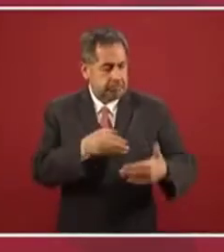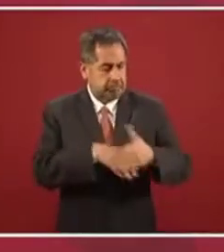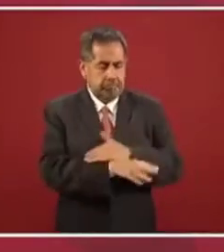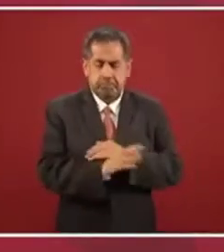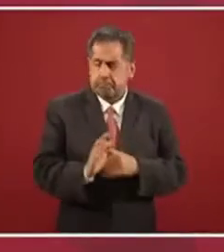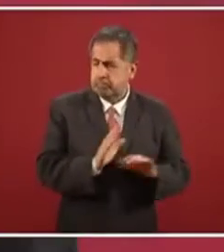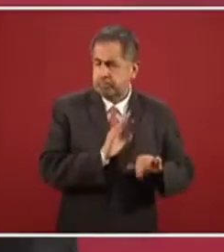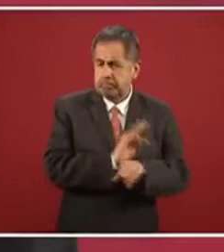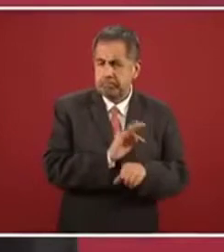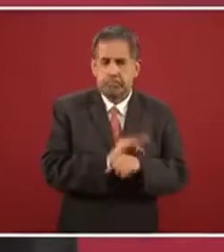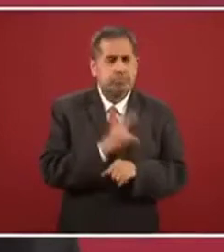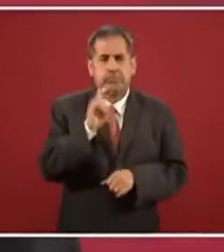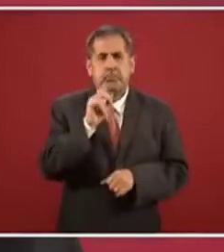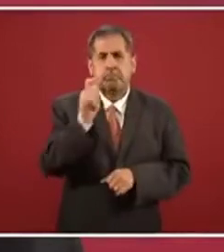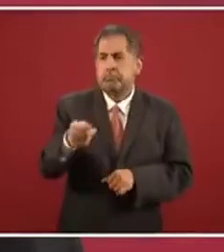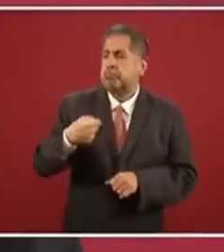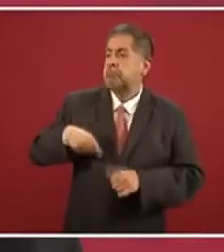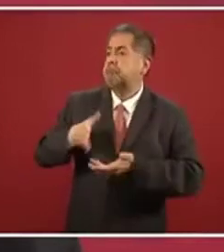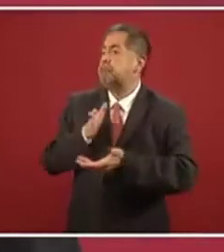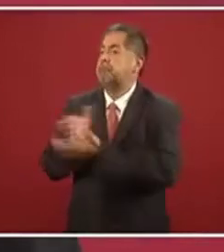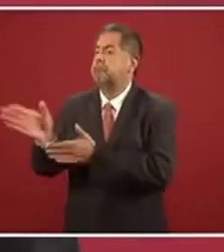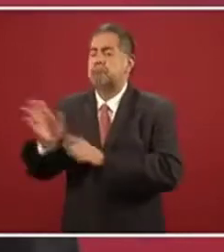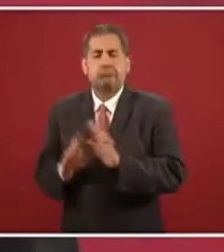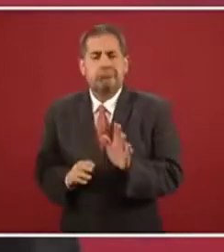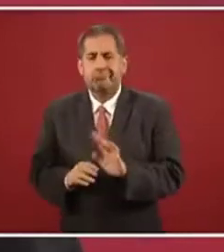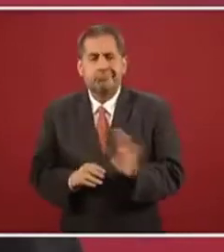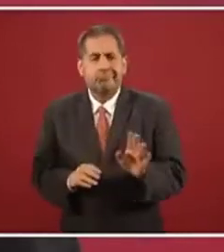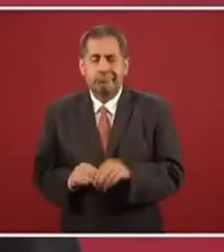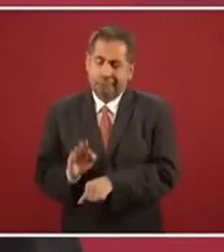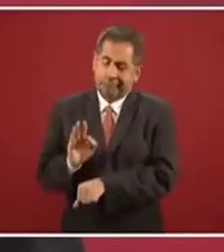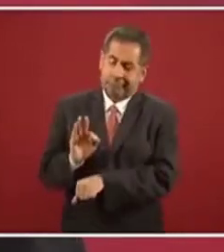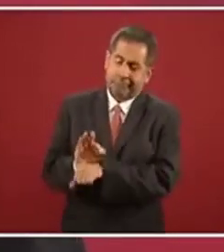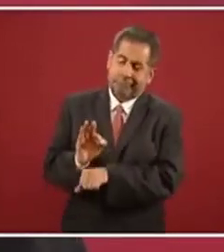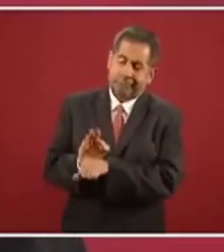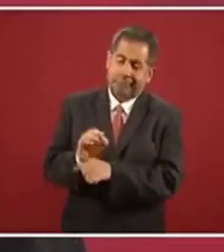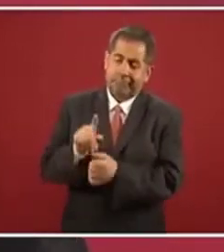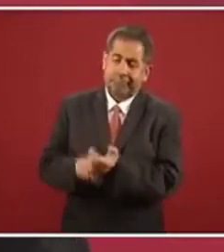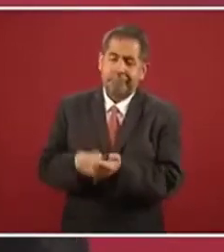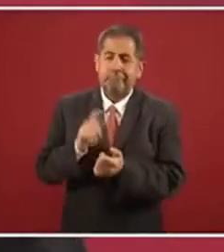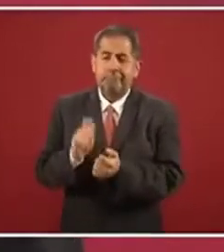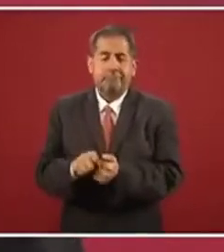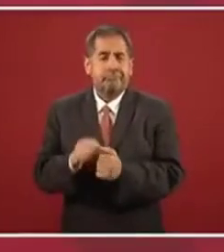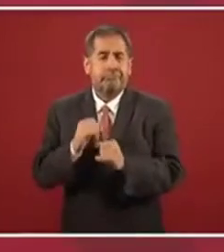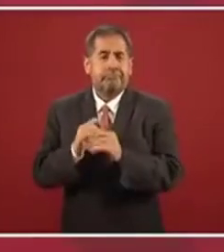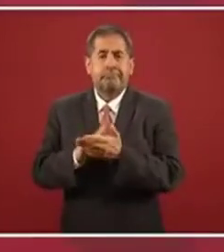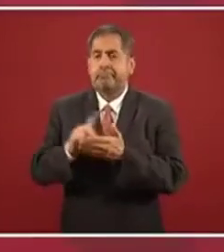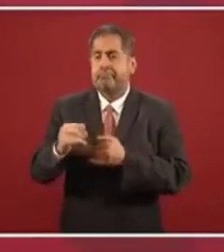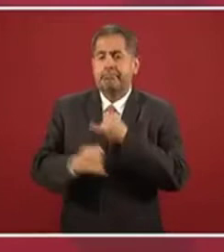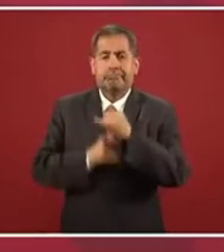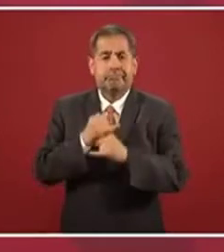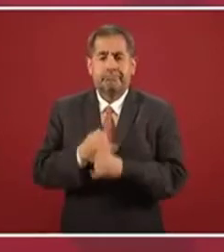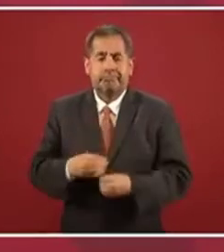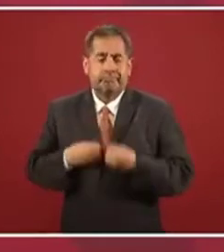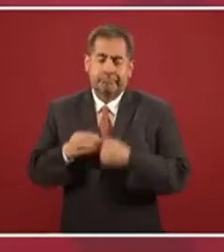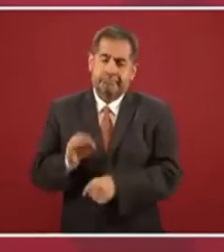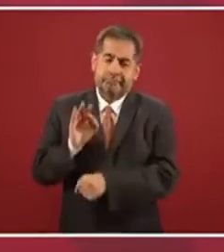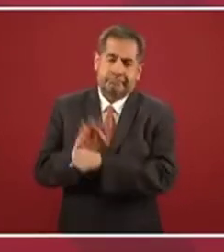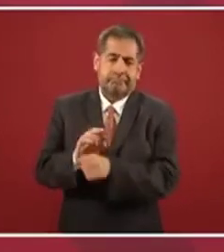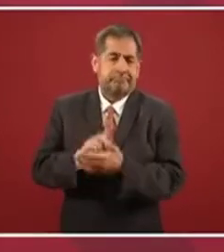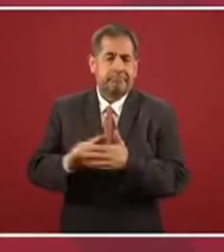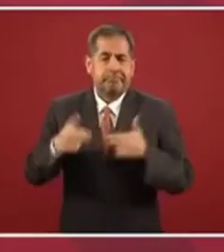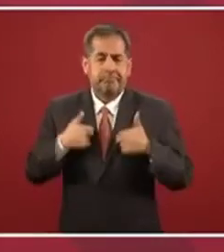injerencismo, es la defensa de uno de los derechos sustantivos del derecho internacional y de los derechos